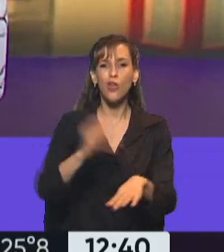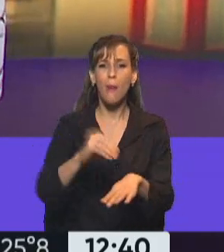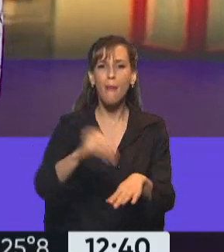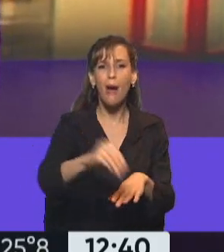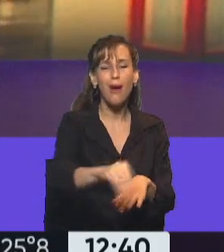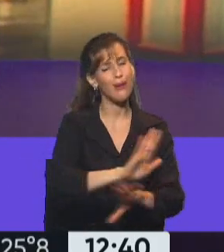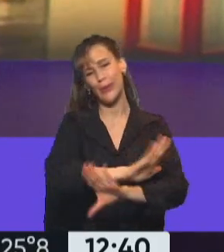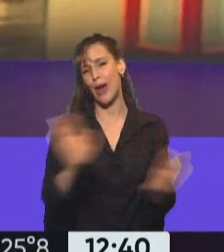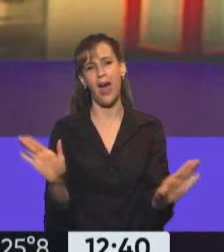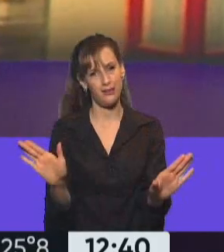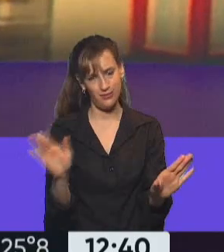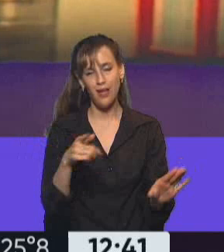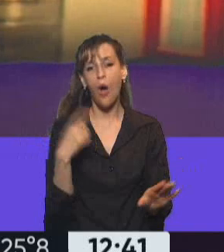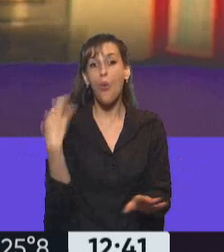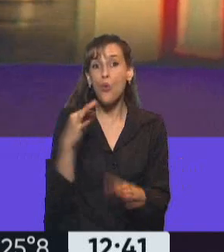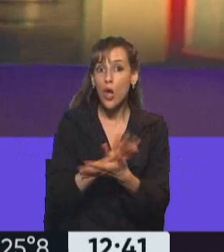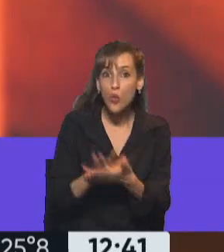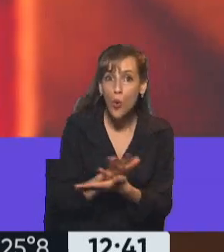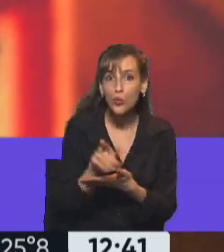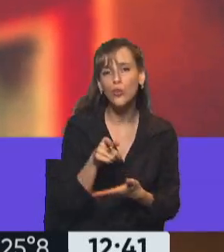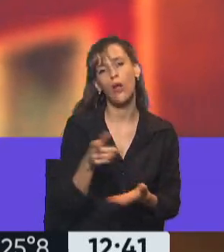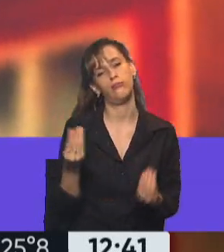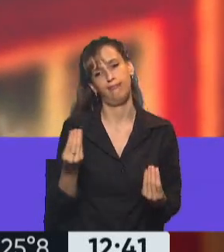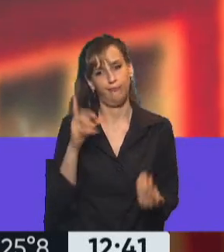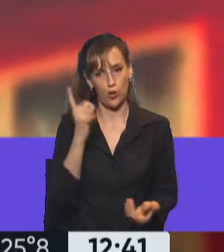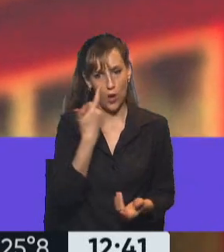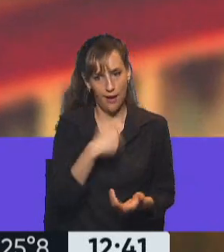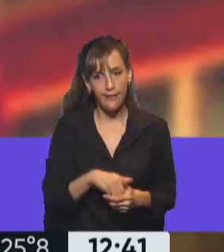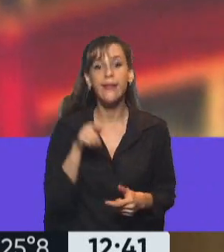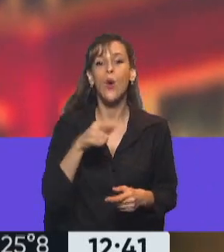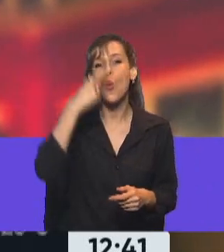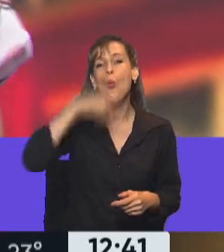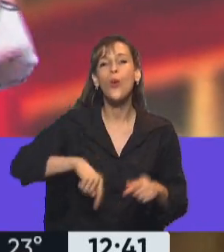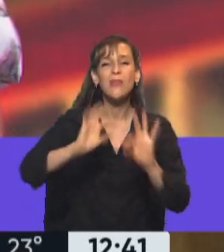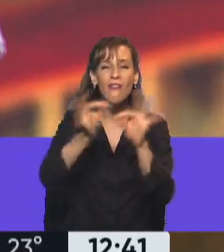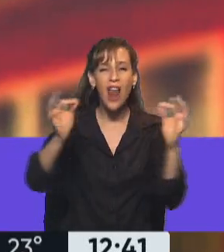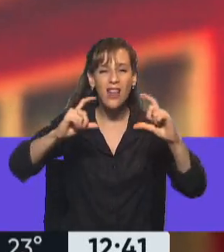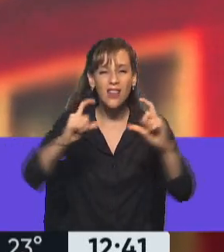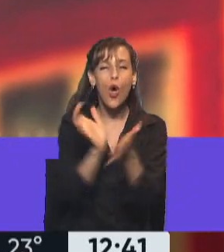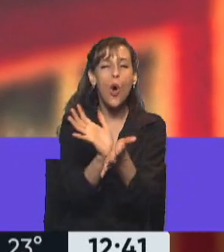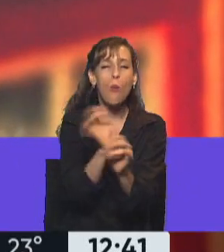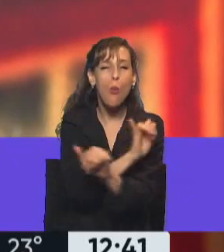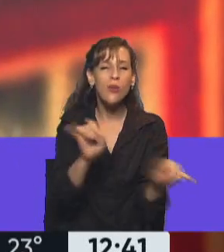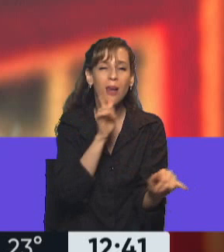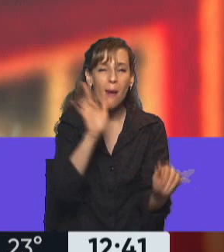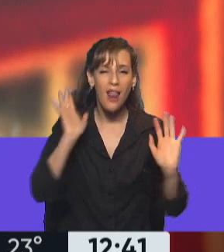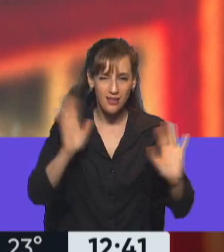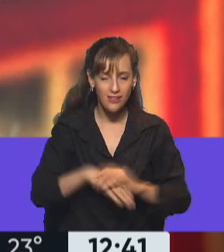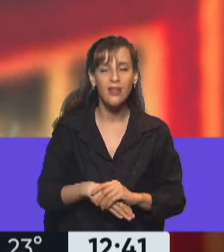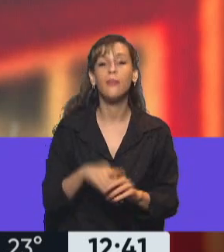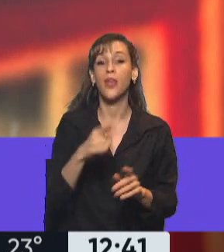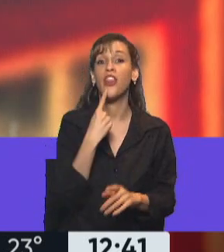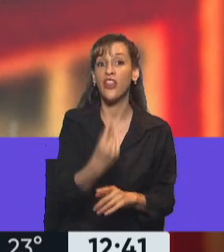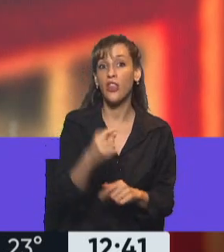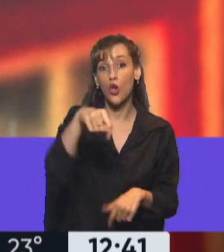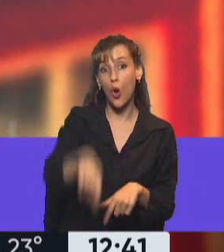posible para que haya más inversión, más producción y más crecimiento. Bueno, lo último es un eslogan, pero lo que dice al inicio es que hay un